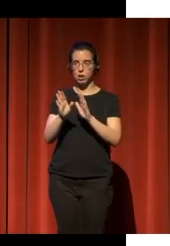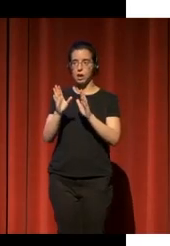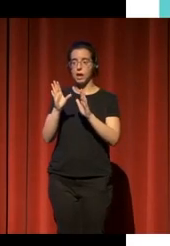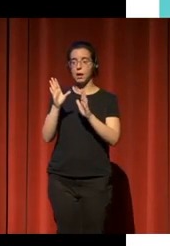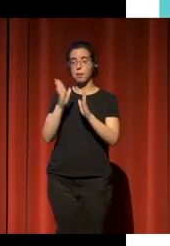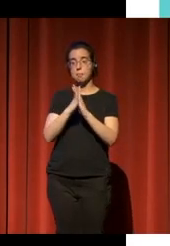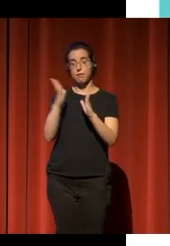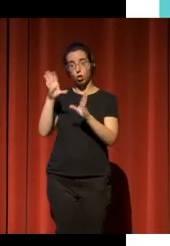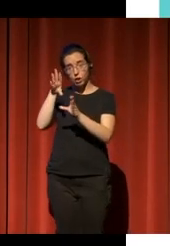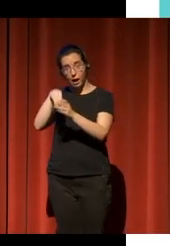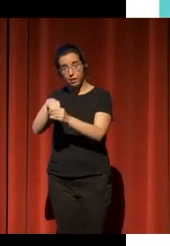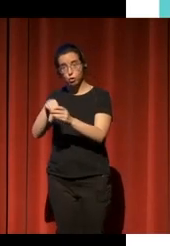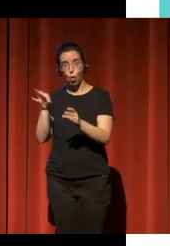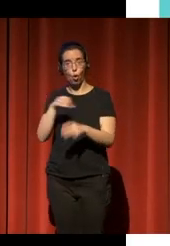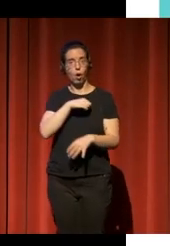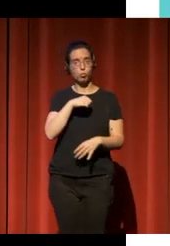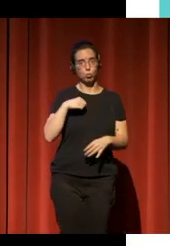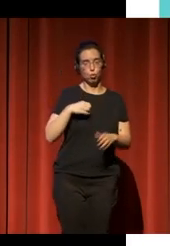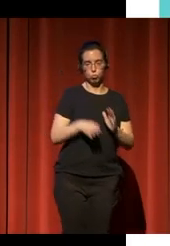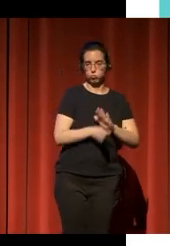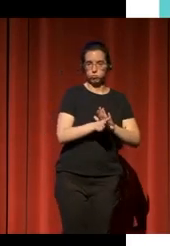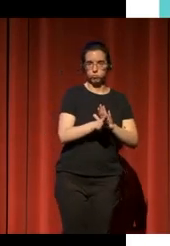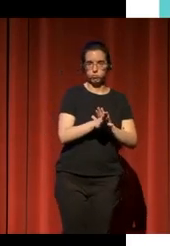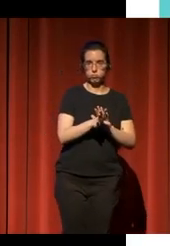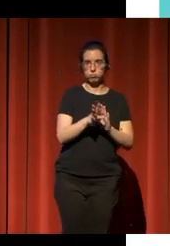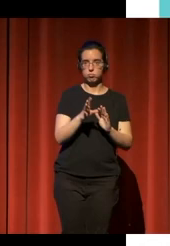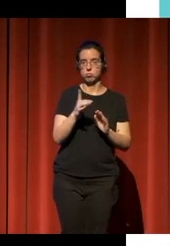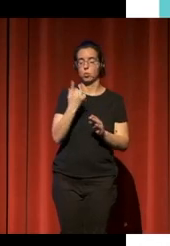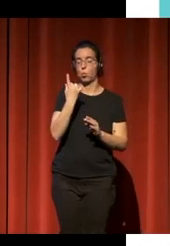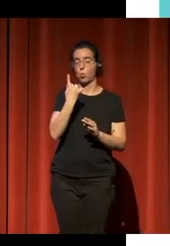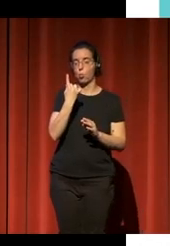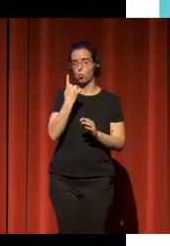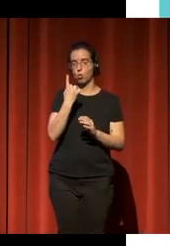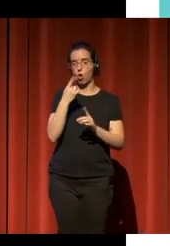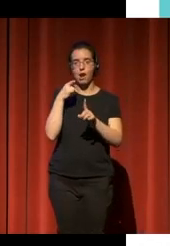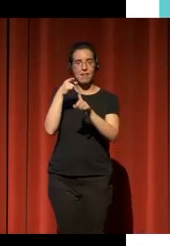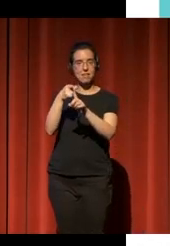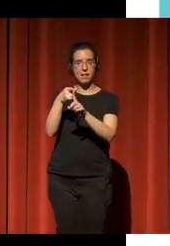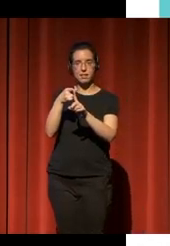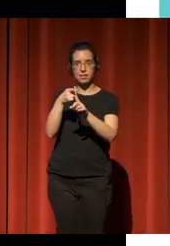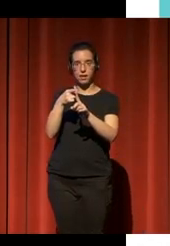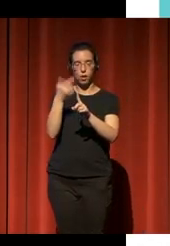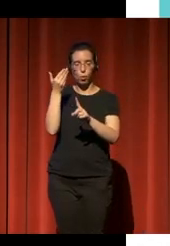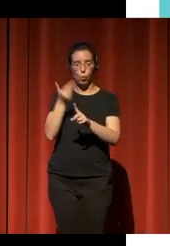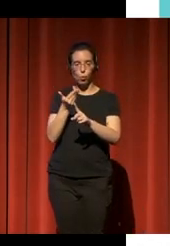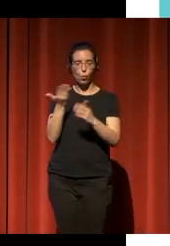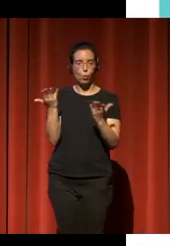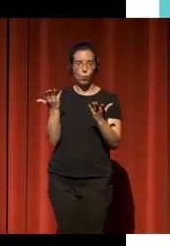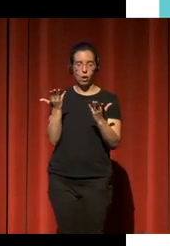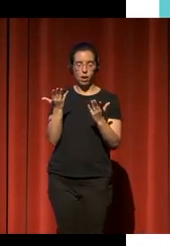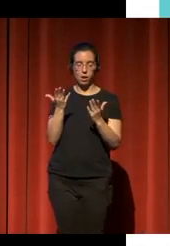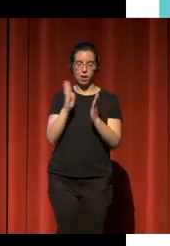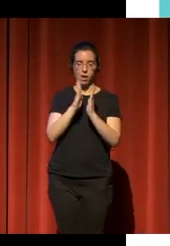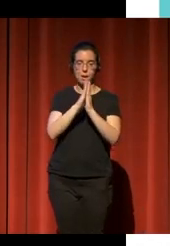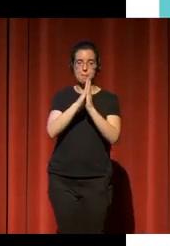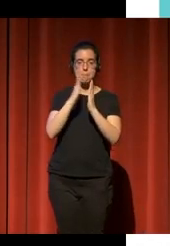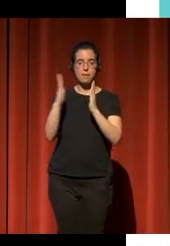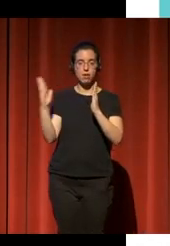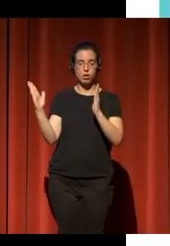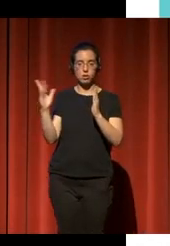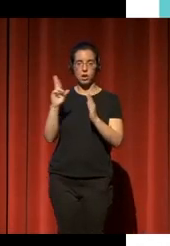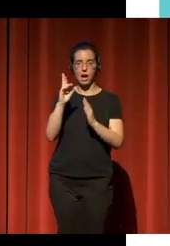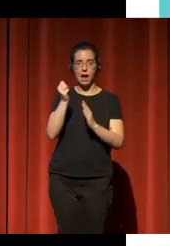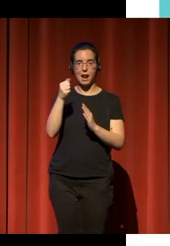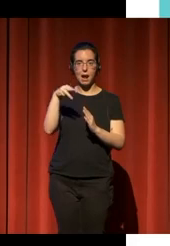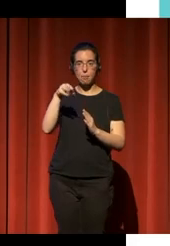Autónoma eh Bueno pues uno de los grandes referentes apece la la biblioteca Ramón